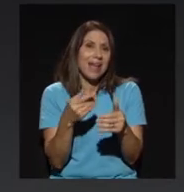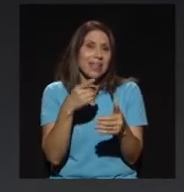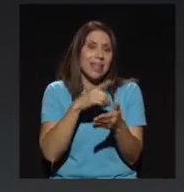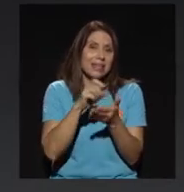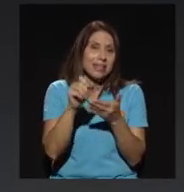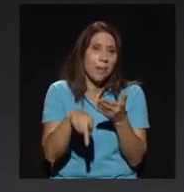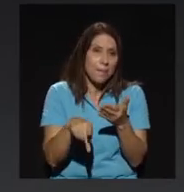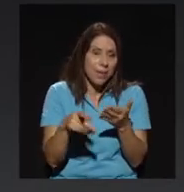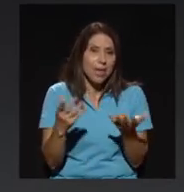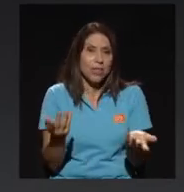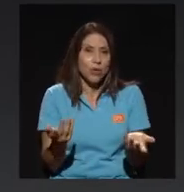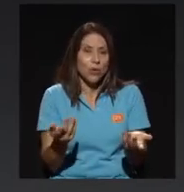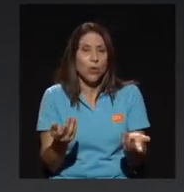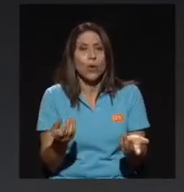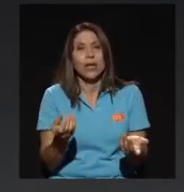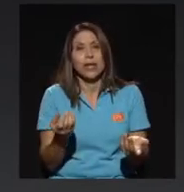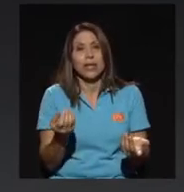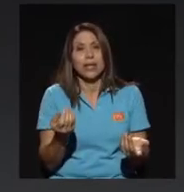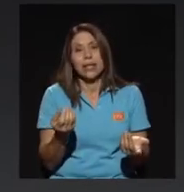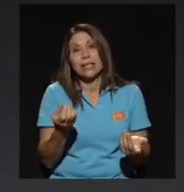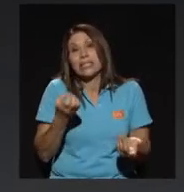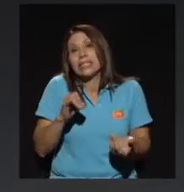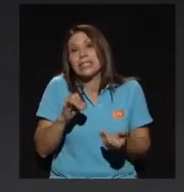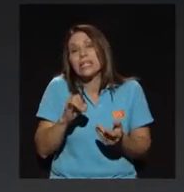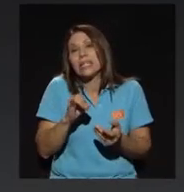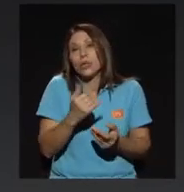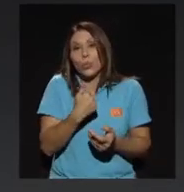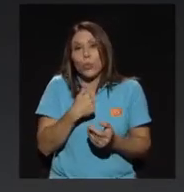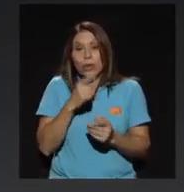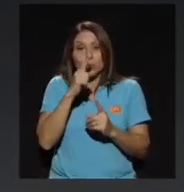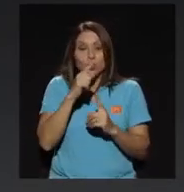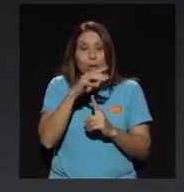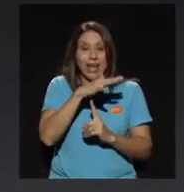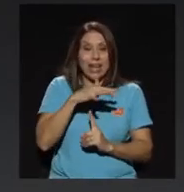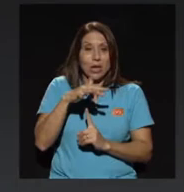Pedro, si hubiera un helicóptero o un tren